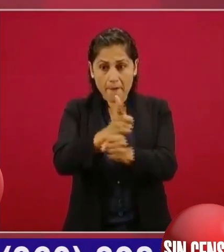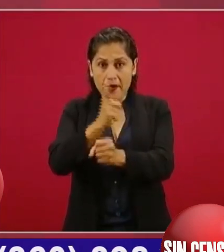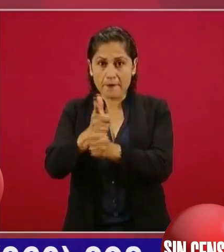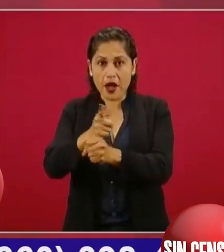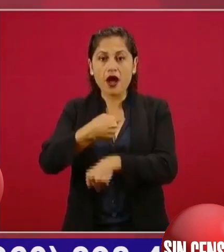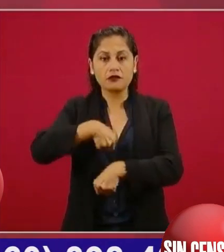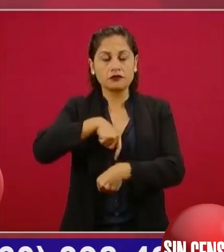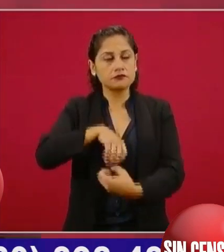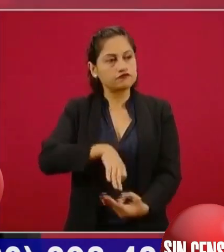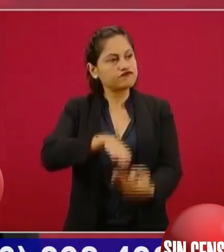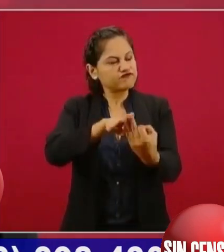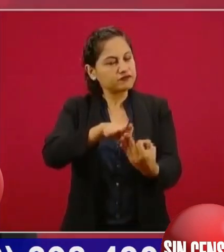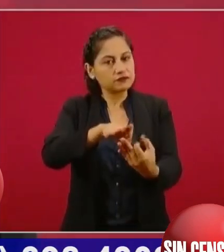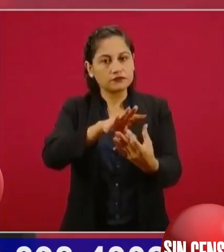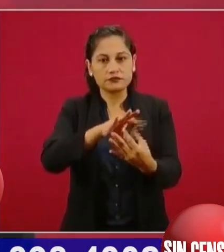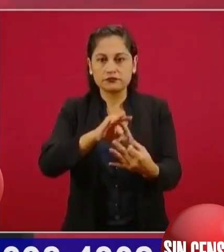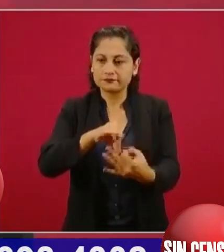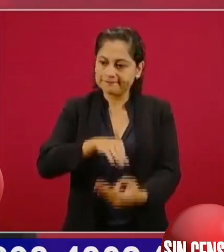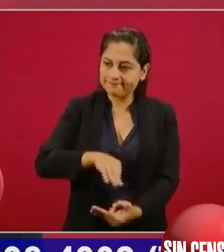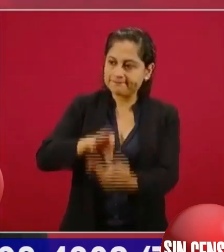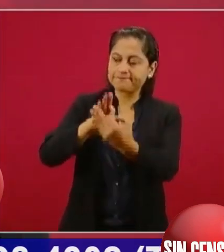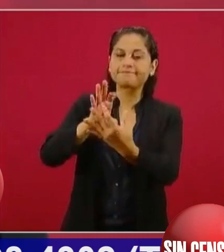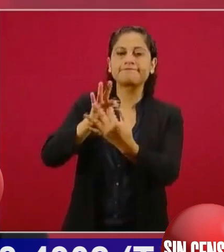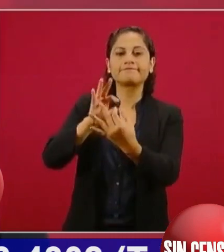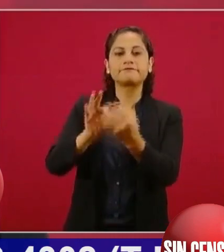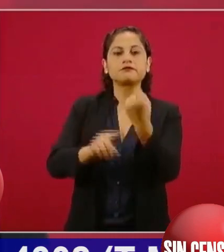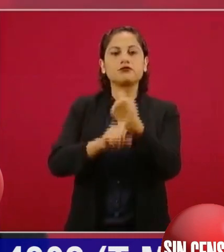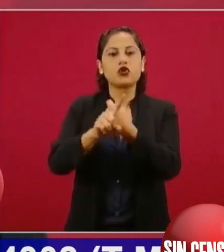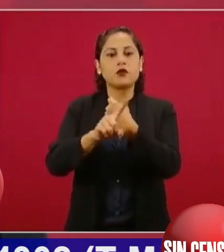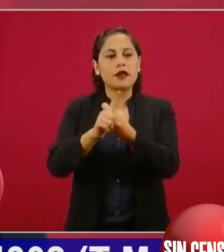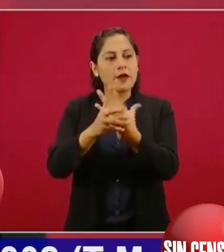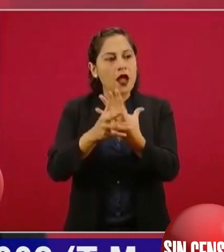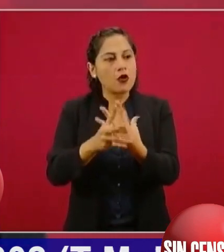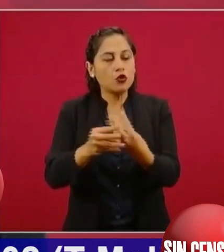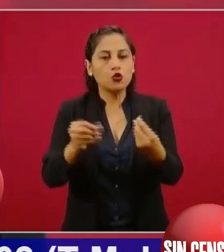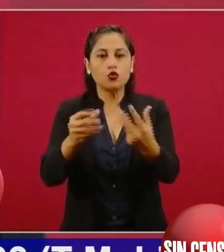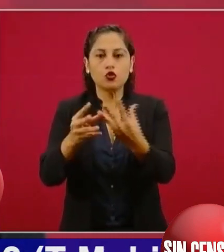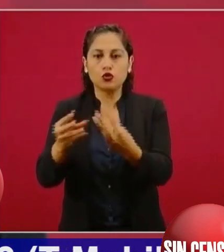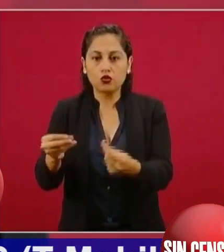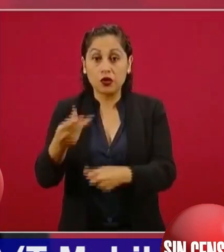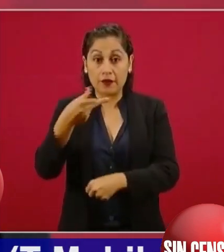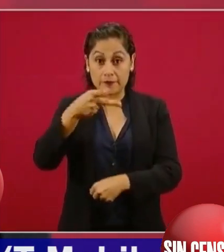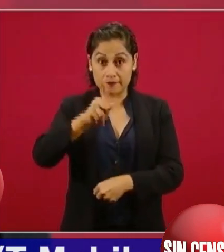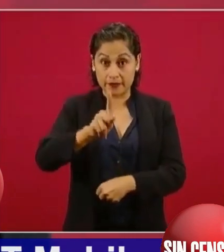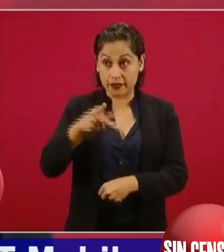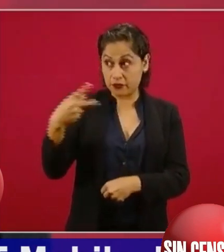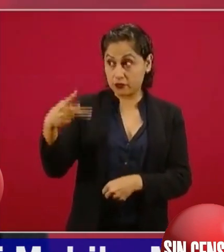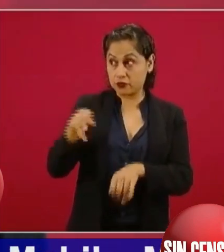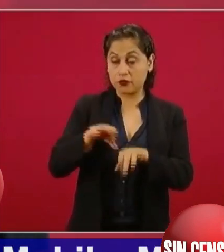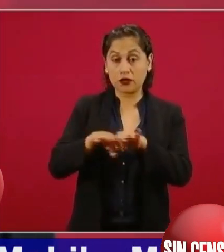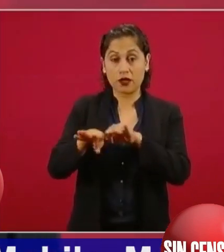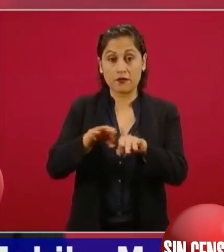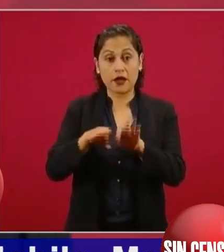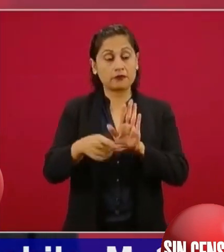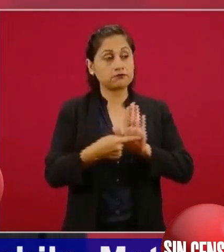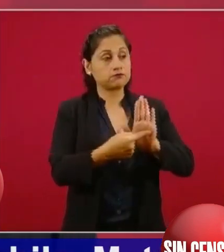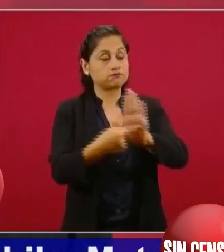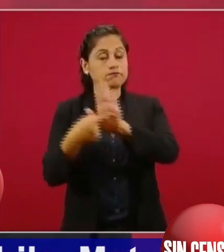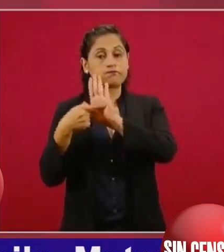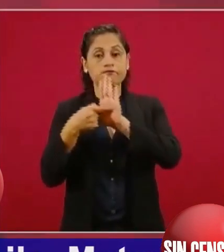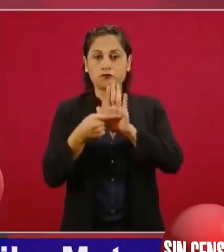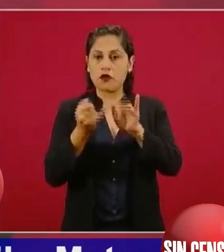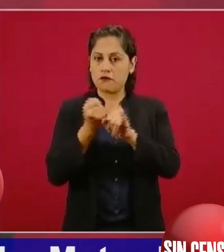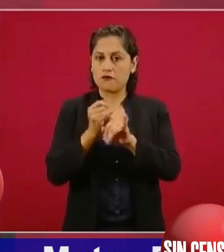la gente sepa, porque nunca habíamos en la historia del país, nunca se